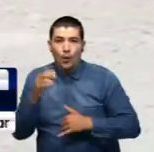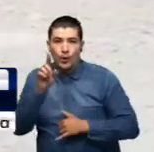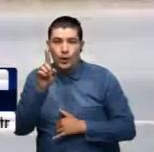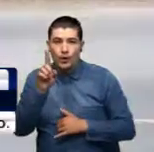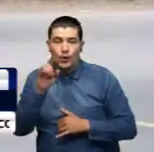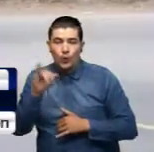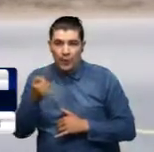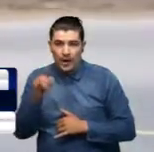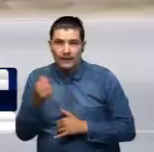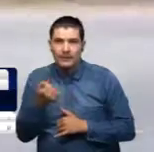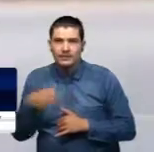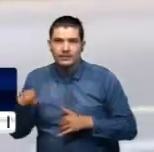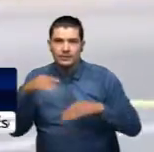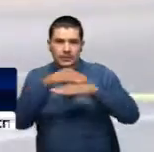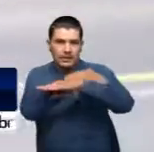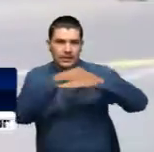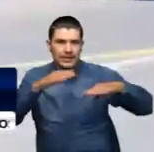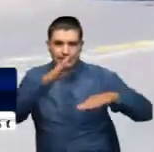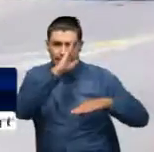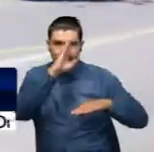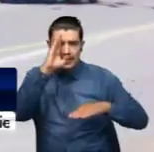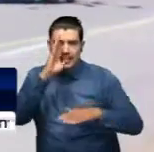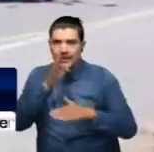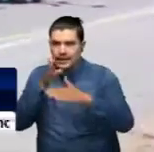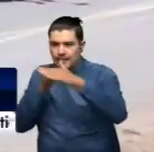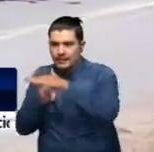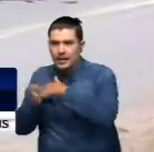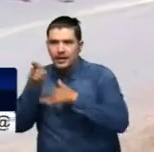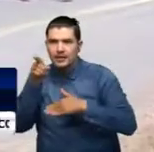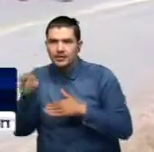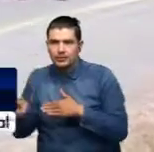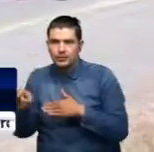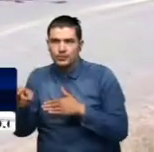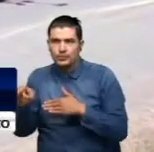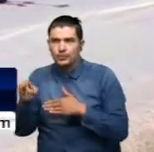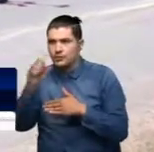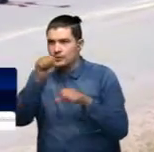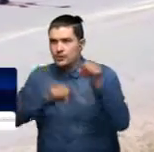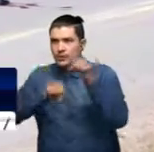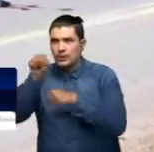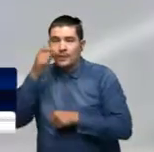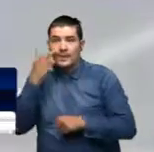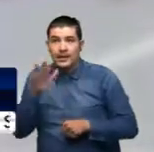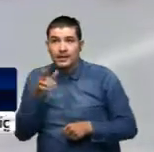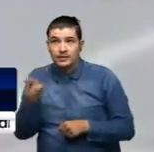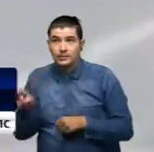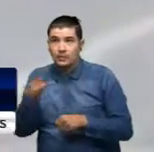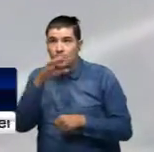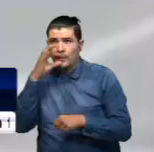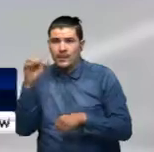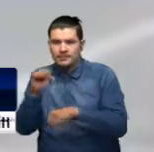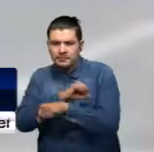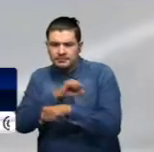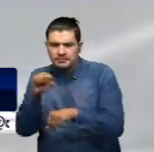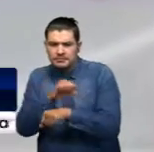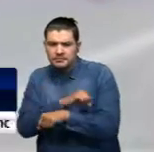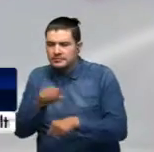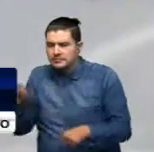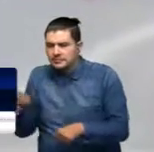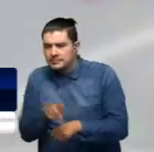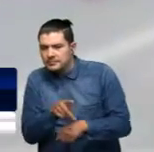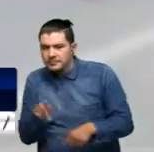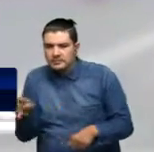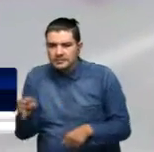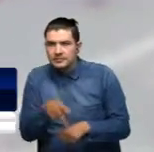vía San Gil Socorro en jurisdicción del municipio de Pinchote. Al parecer, el conductor de la moto se movilizaba sobre este trayecto